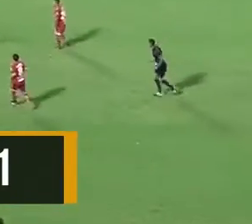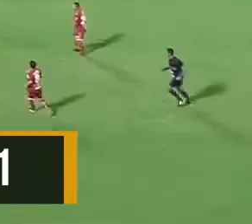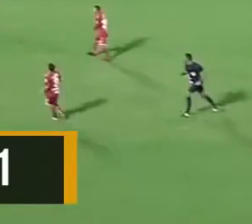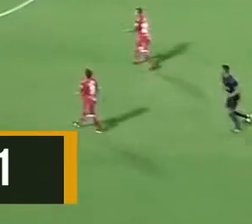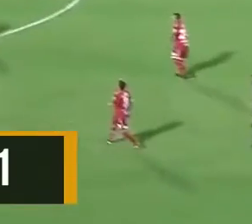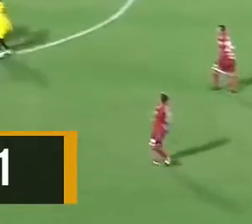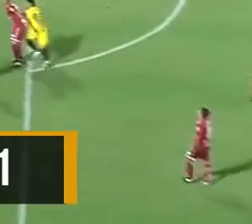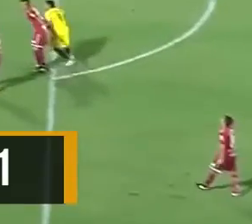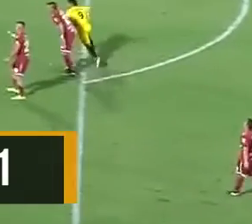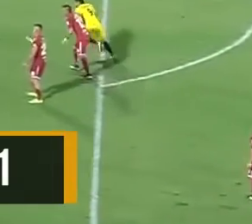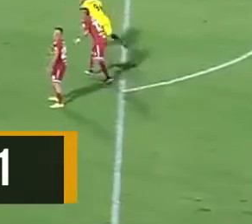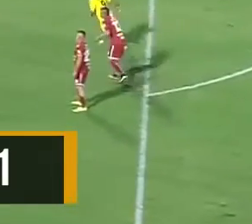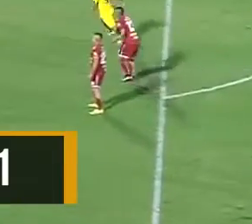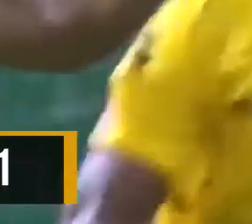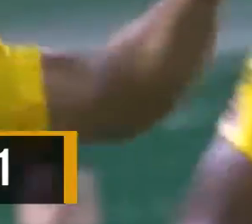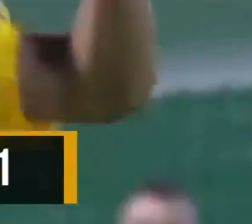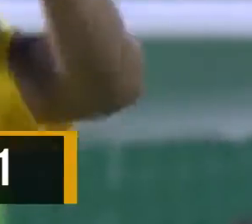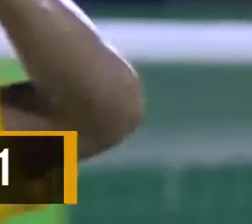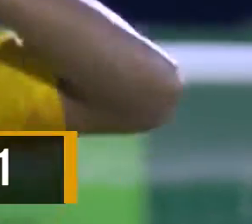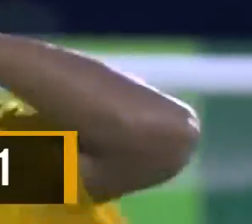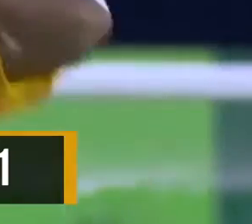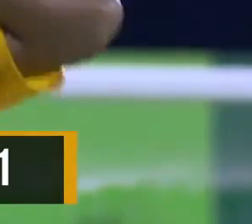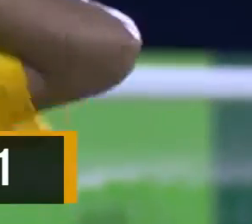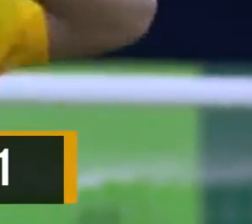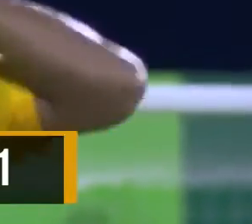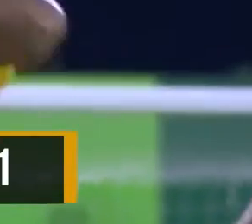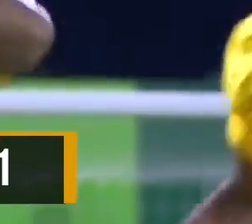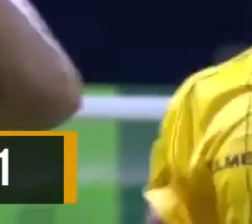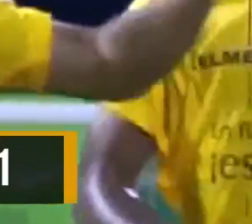se reconcilia con la afición aurinegra.